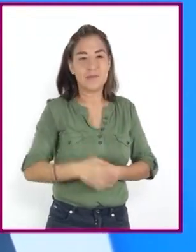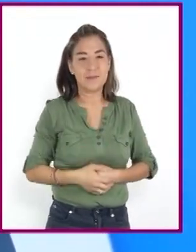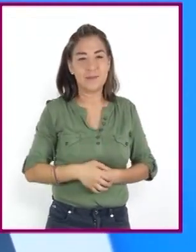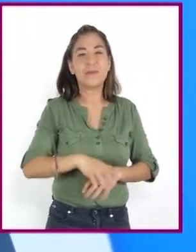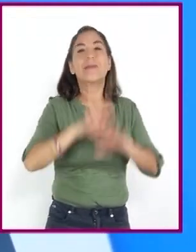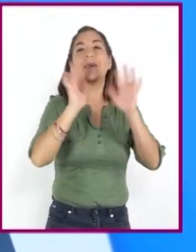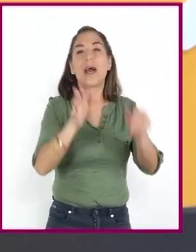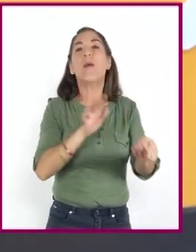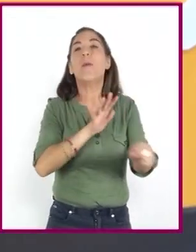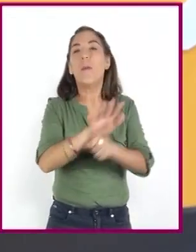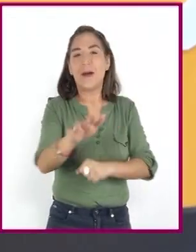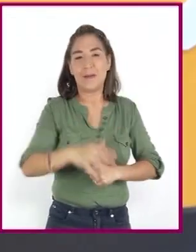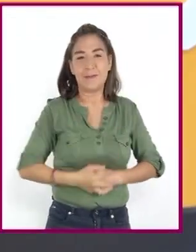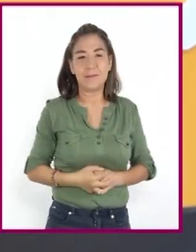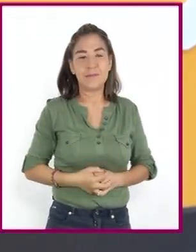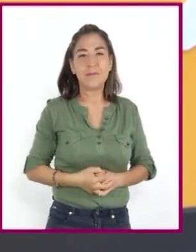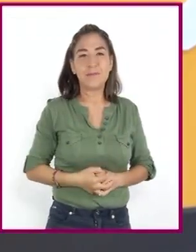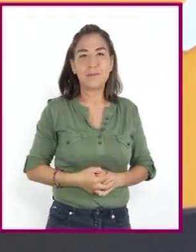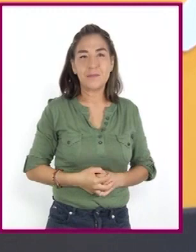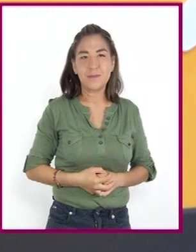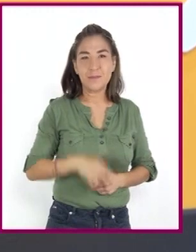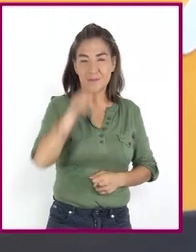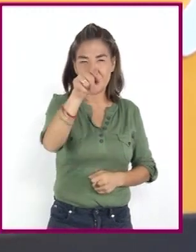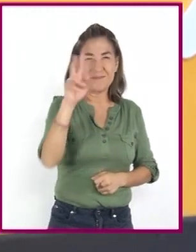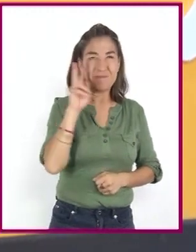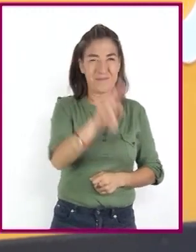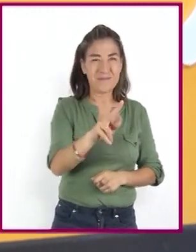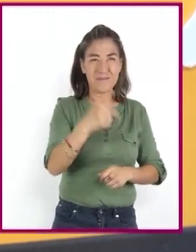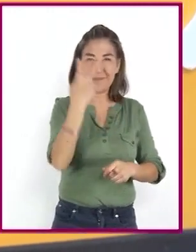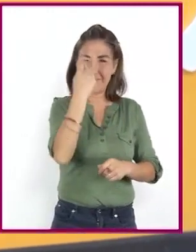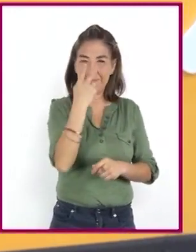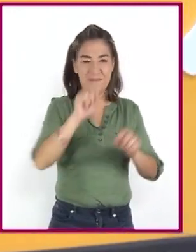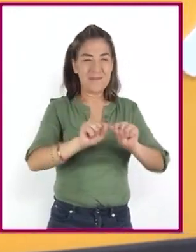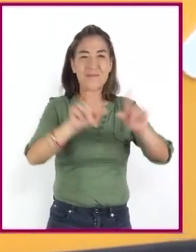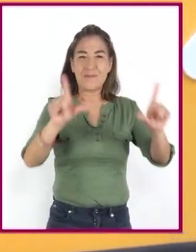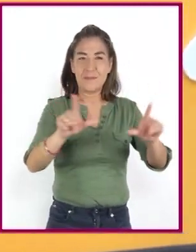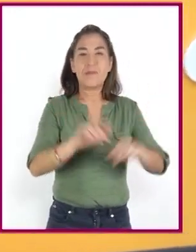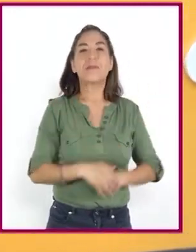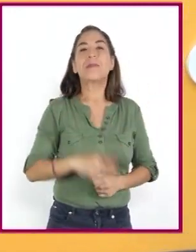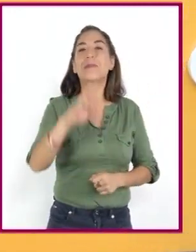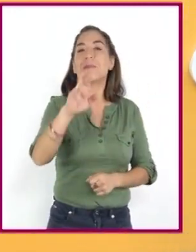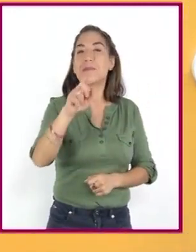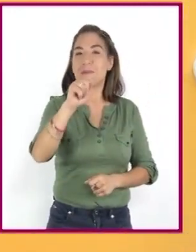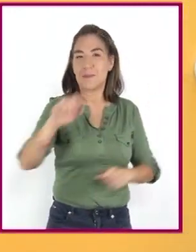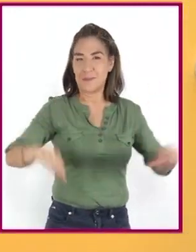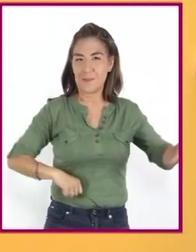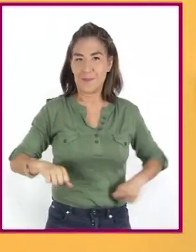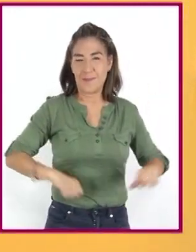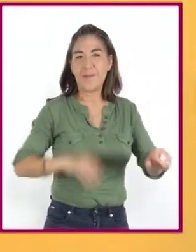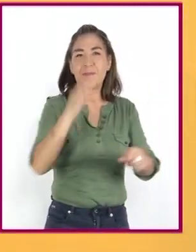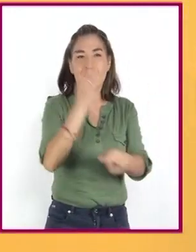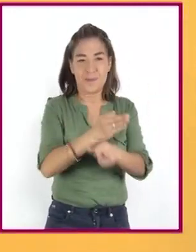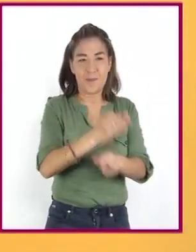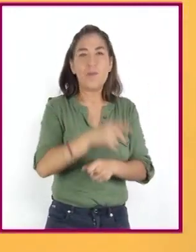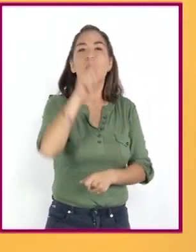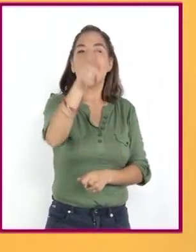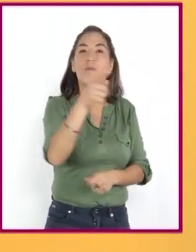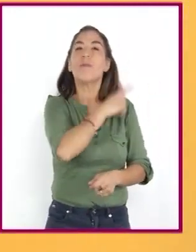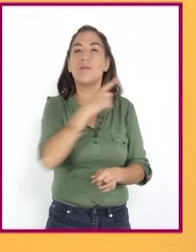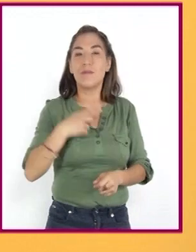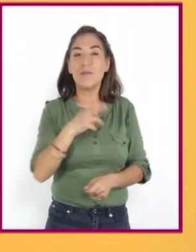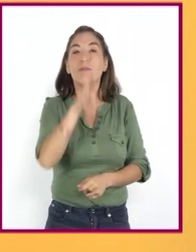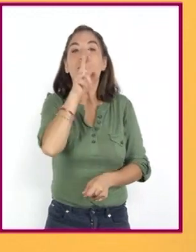la respuesta. En su pantalla aparecerán los retos. Les invitamos a que los respondan